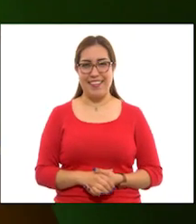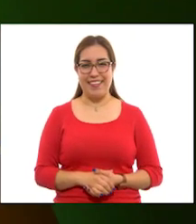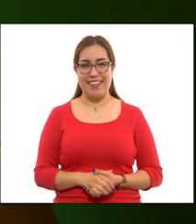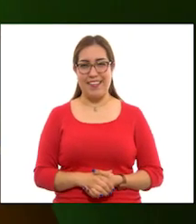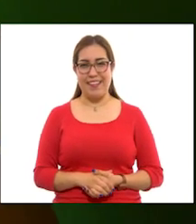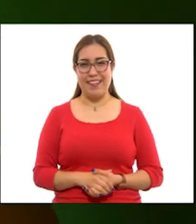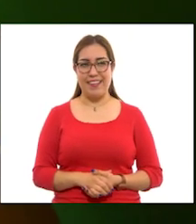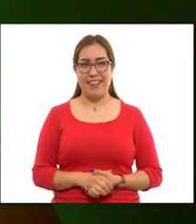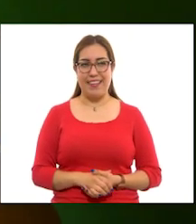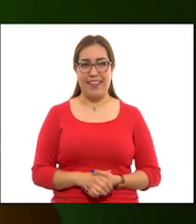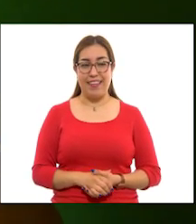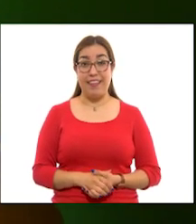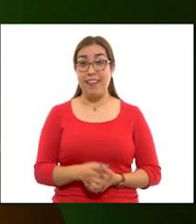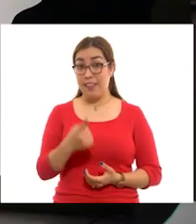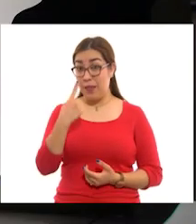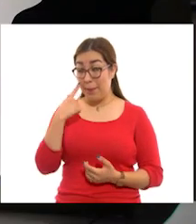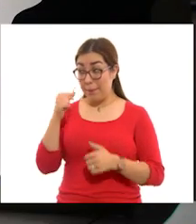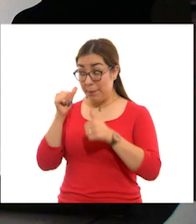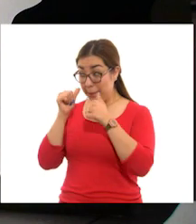¡Miren bien!